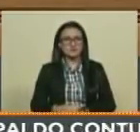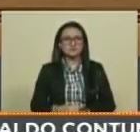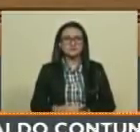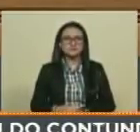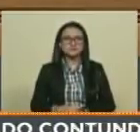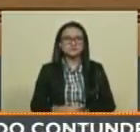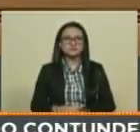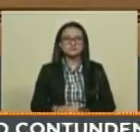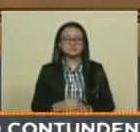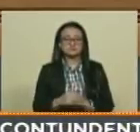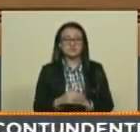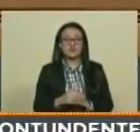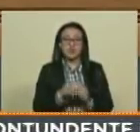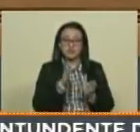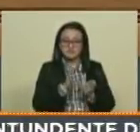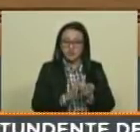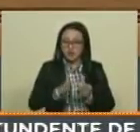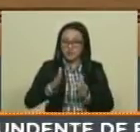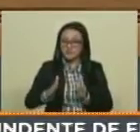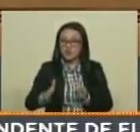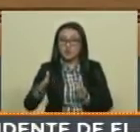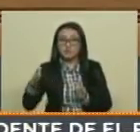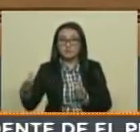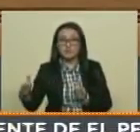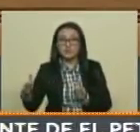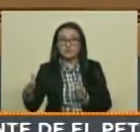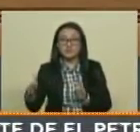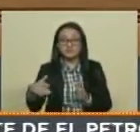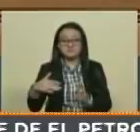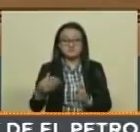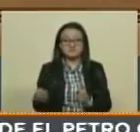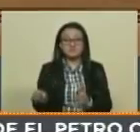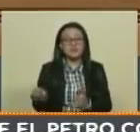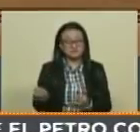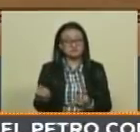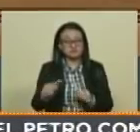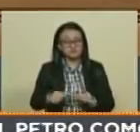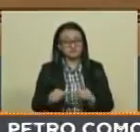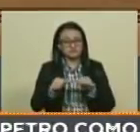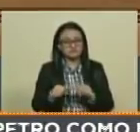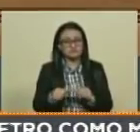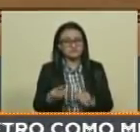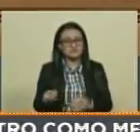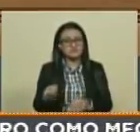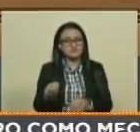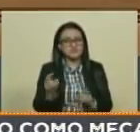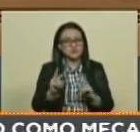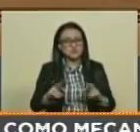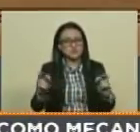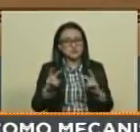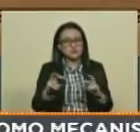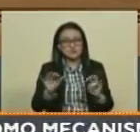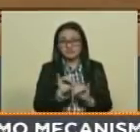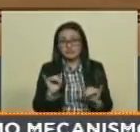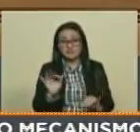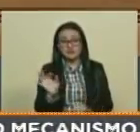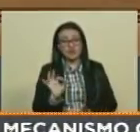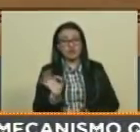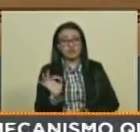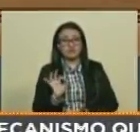sido una fase y siguen, por supuesto, las investigaciones. No ha culminado con esta cifra que estoy